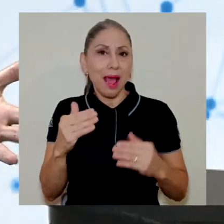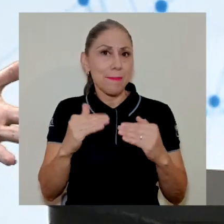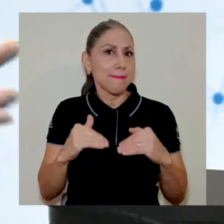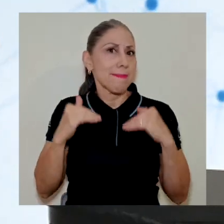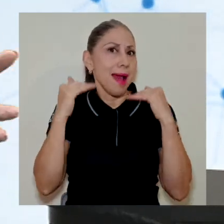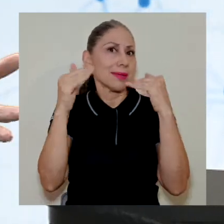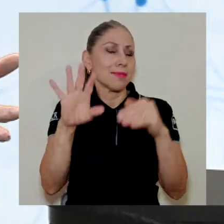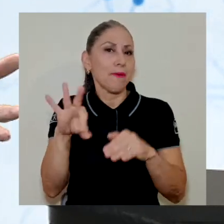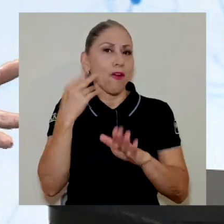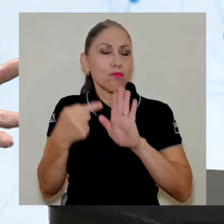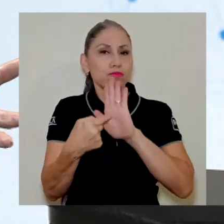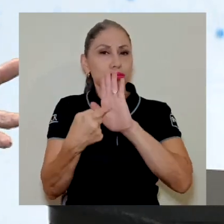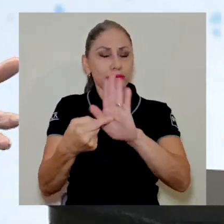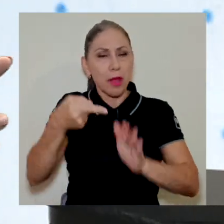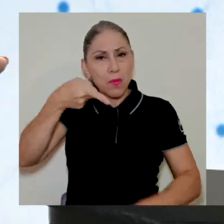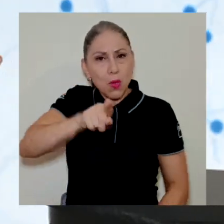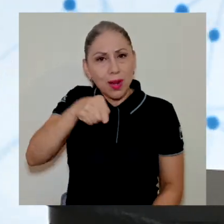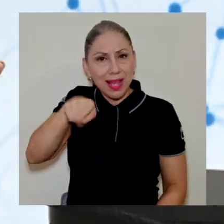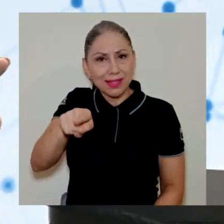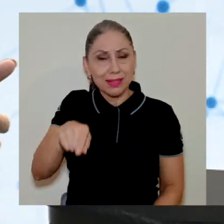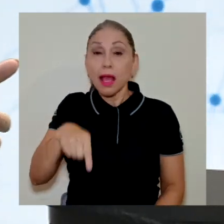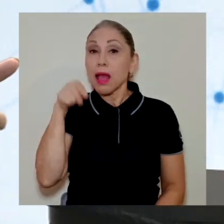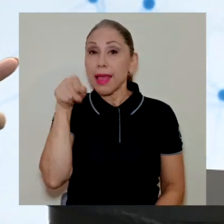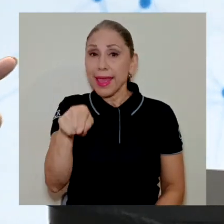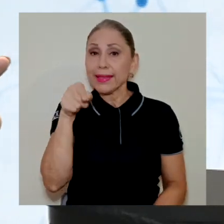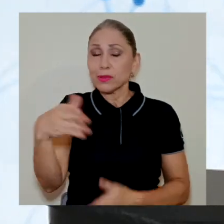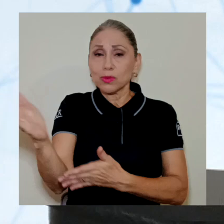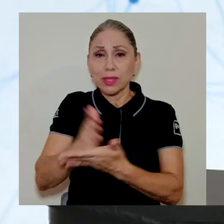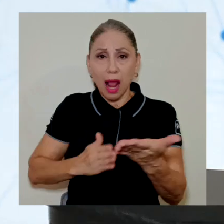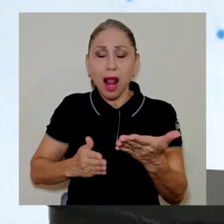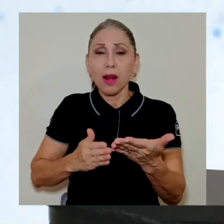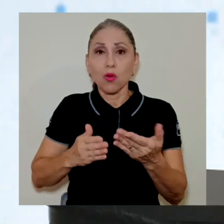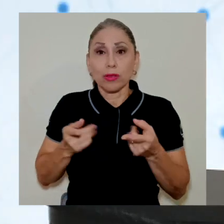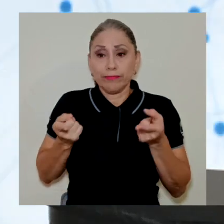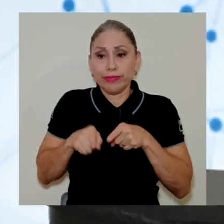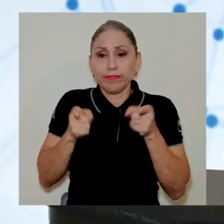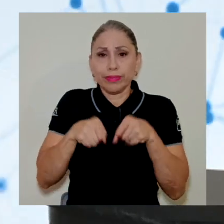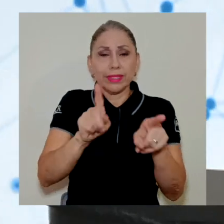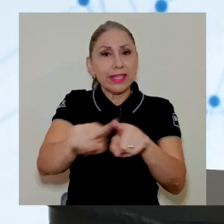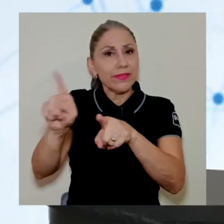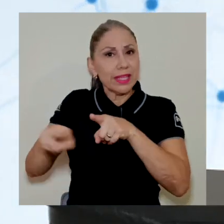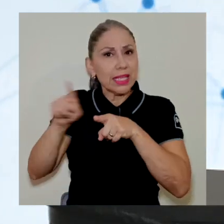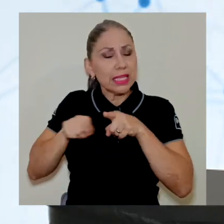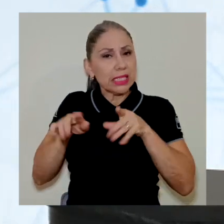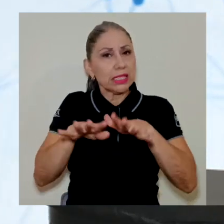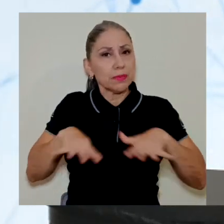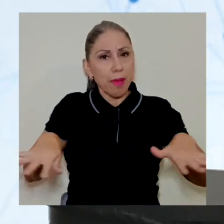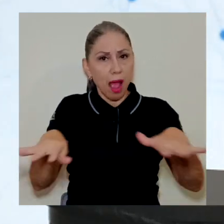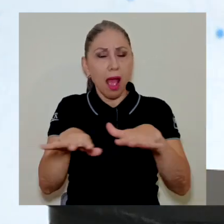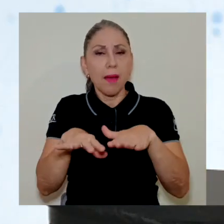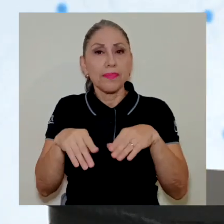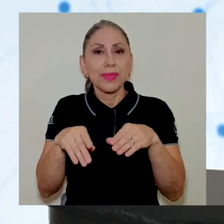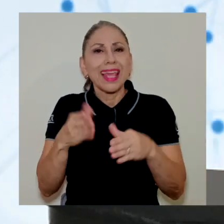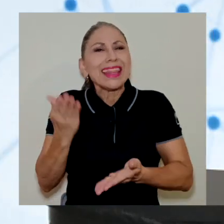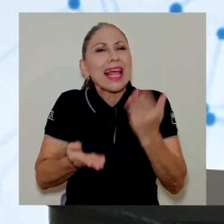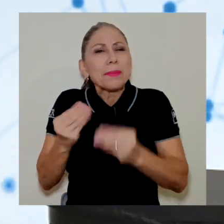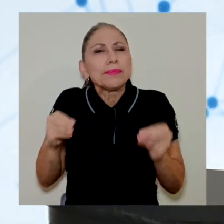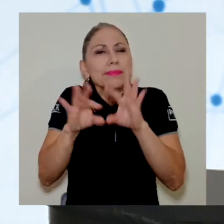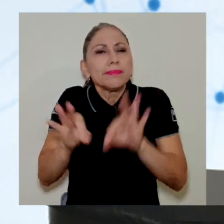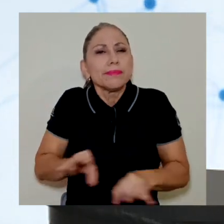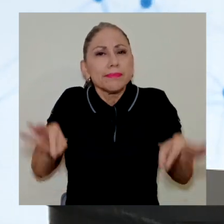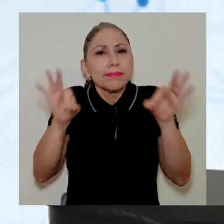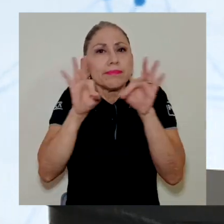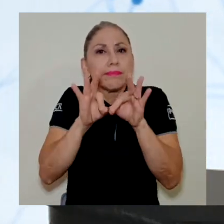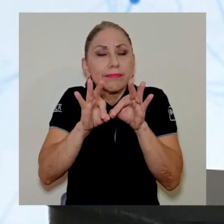máxima, ¿verdad?, expresión de violencia. Eso, ¿verdad?, es algo que se está dando en diferentes espacios y tal vez lo